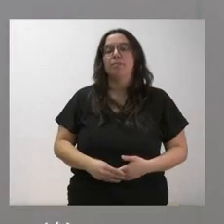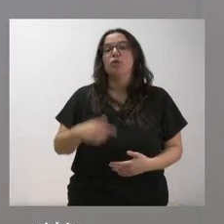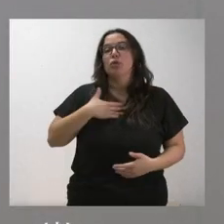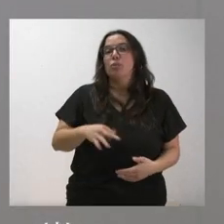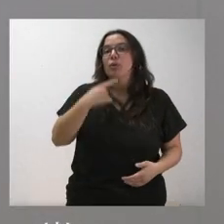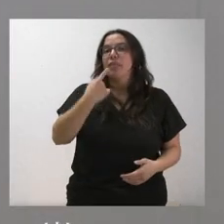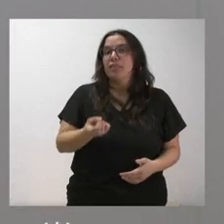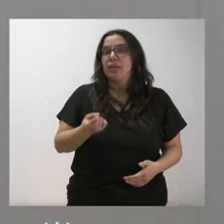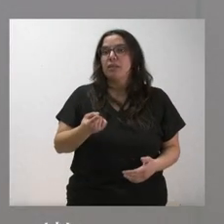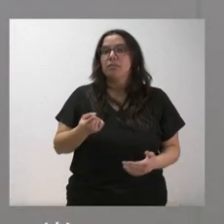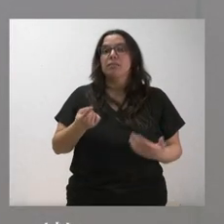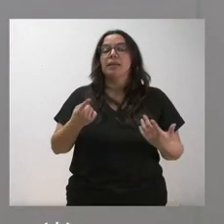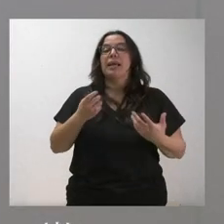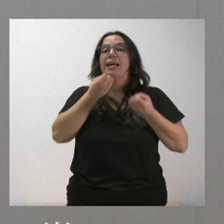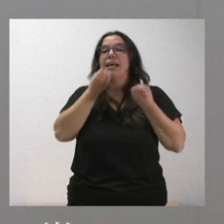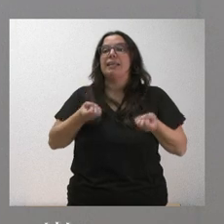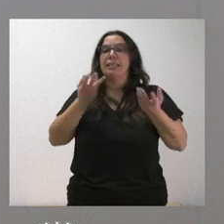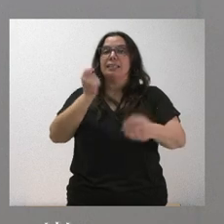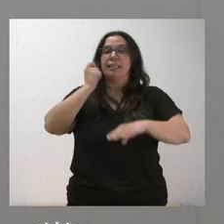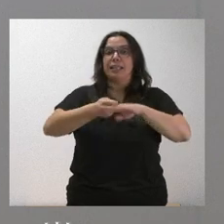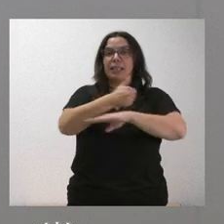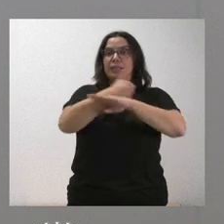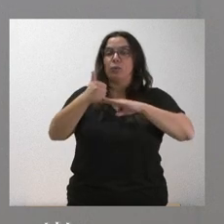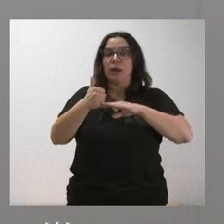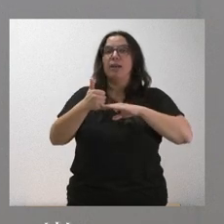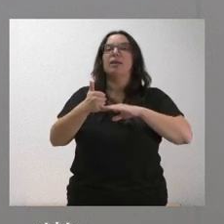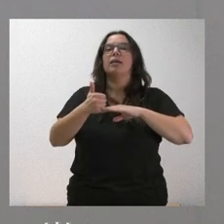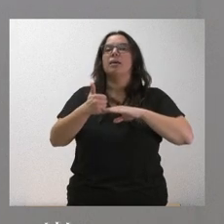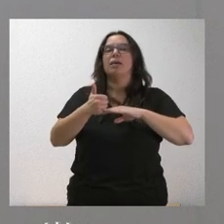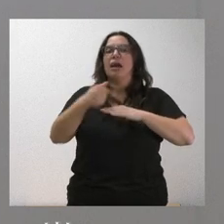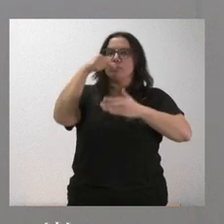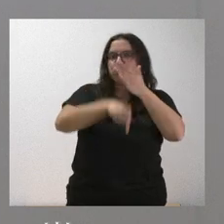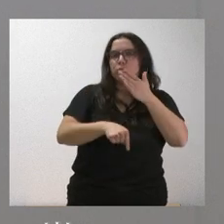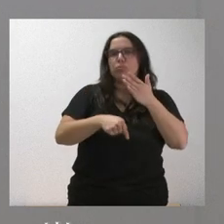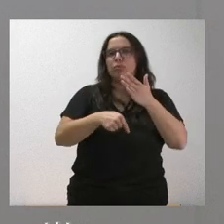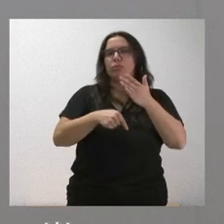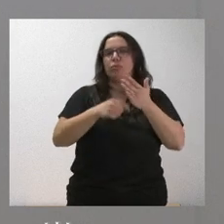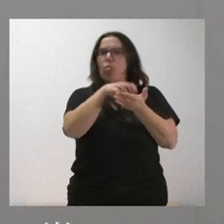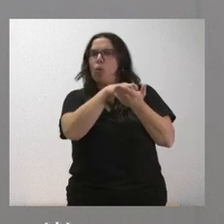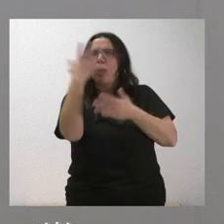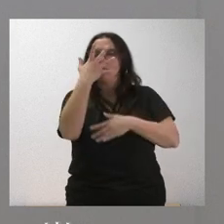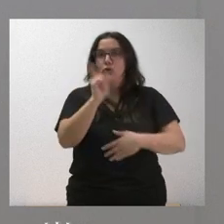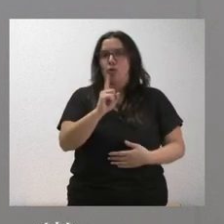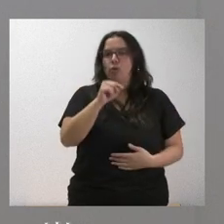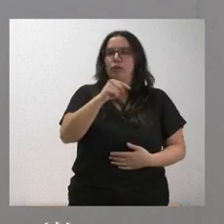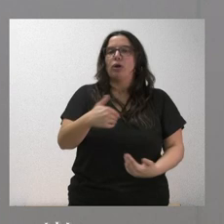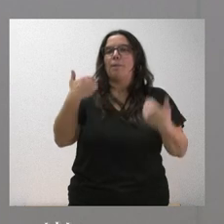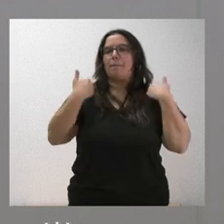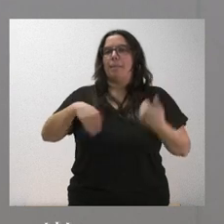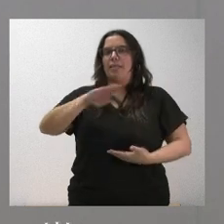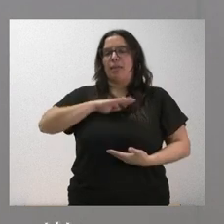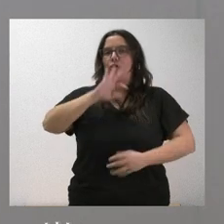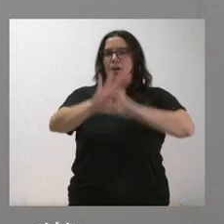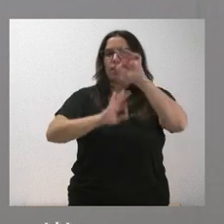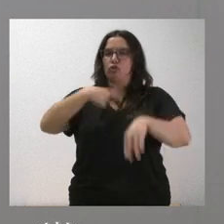decir es que la sentencia del tsj no entra en el fondo del asunto porque esta es una capacidad de autoorganización que tiene la comunidad Autónoma no entra en el